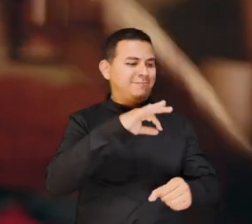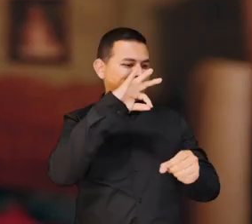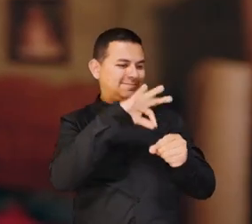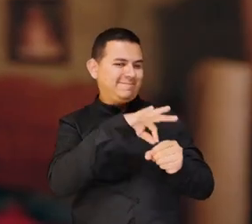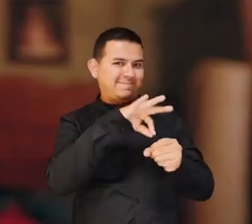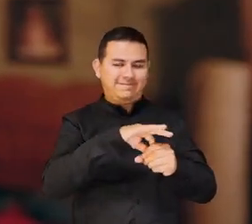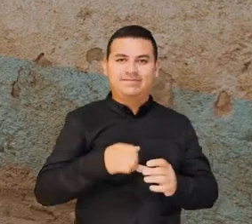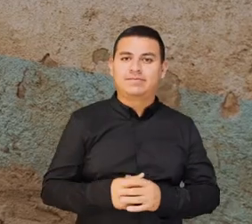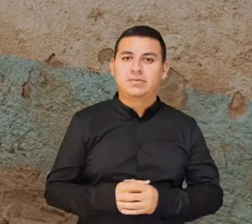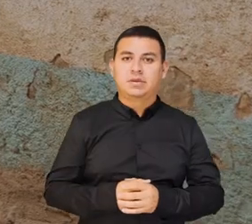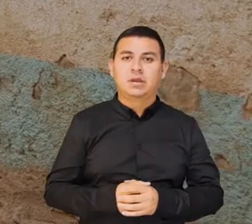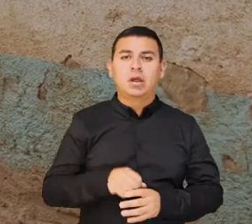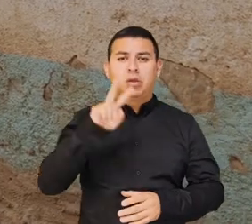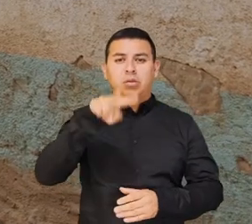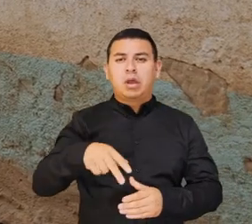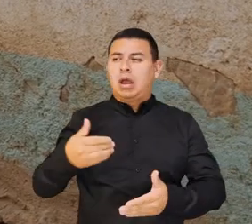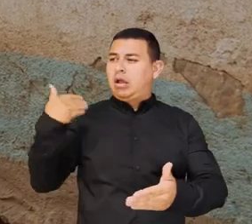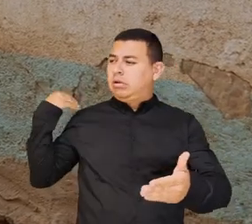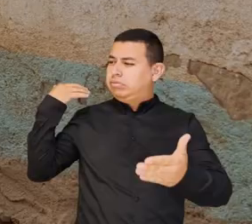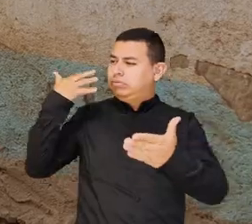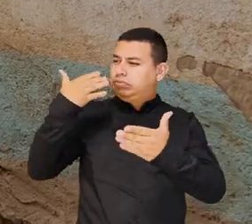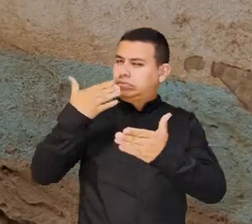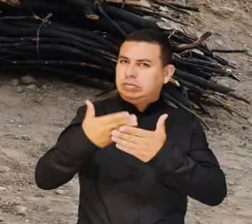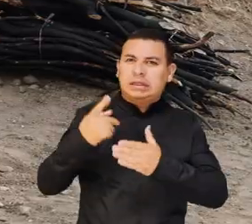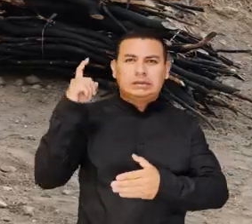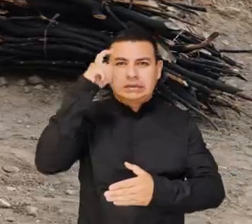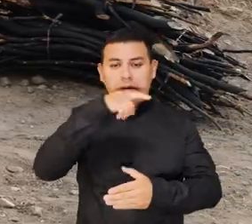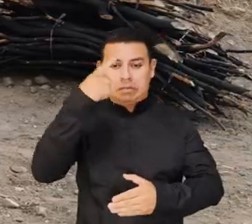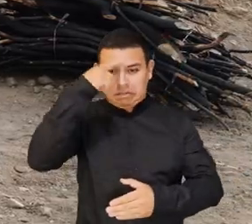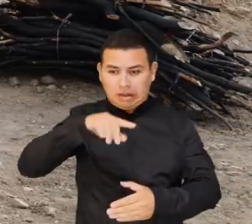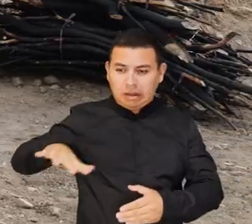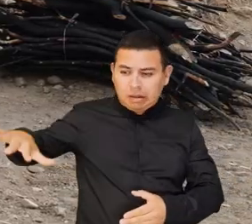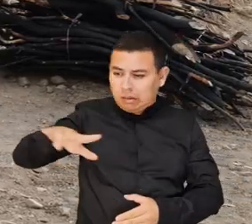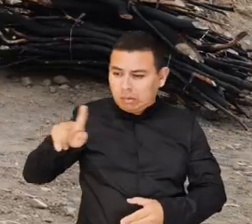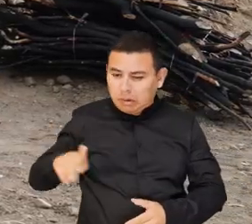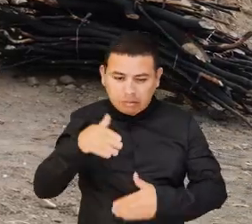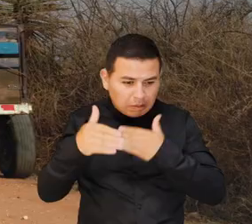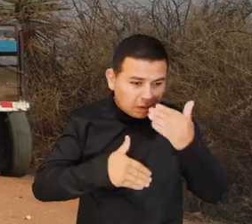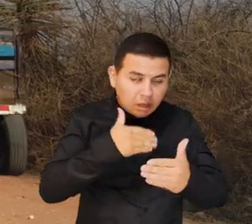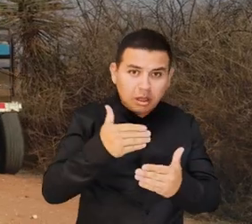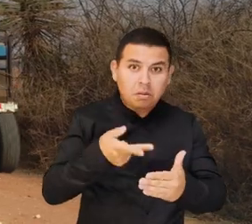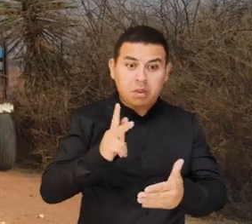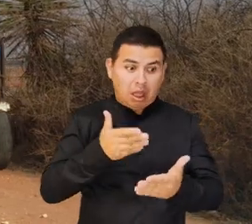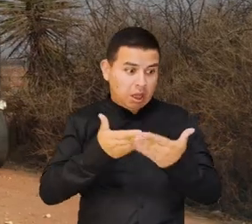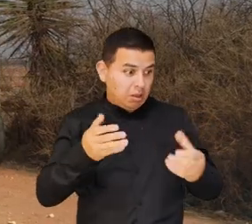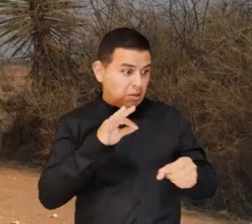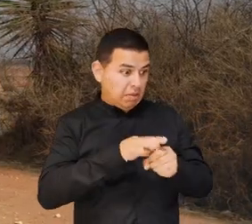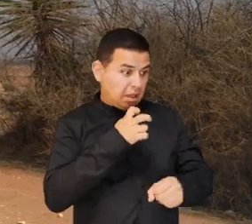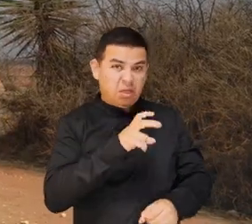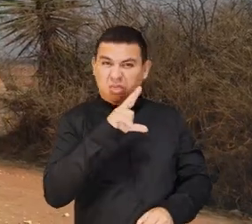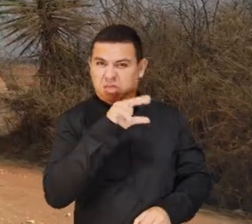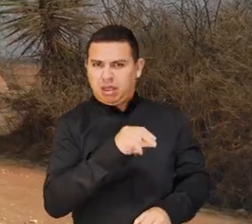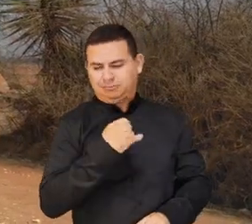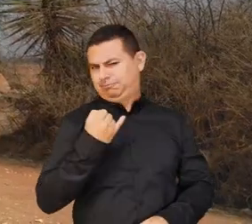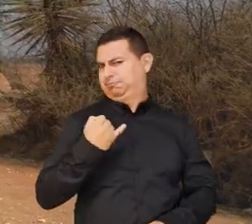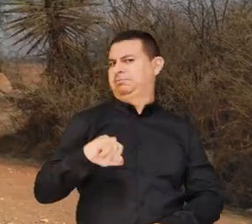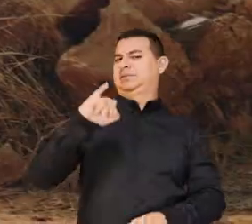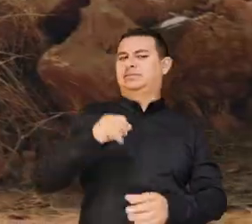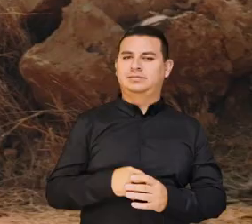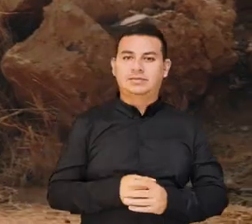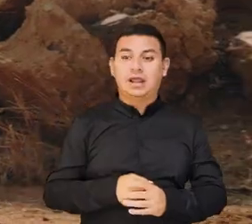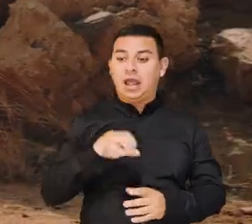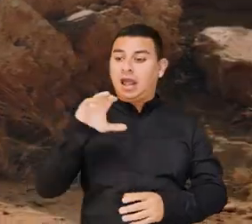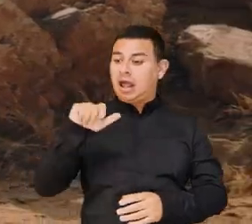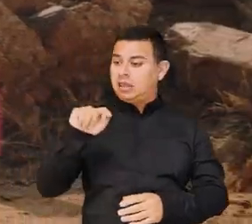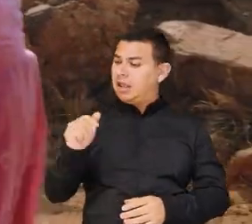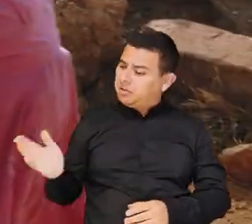kwan. Dendo ba, satiuyo tabanako ba nyuyo, sacho kuin kayu.